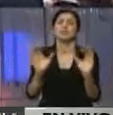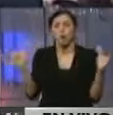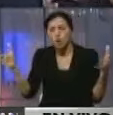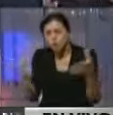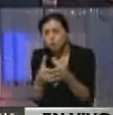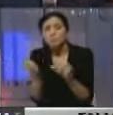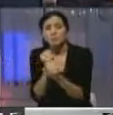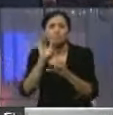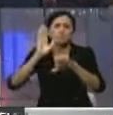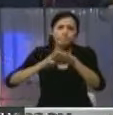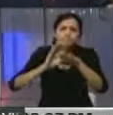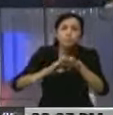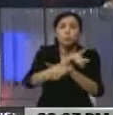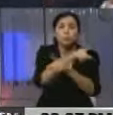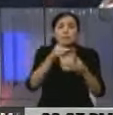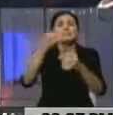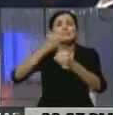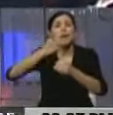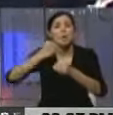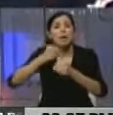obrera venezolana que trabaja.